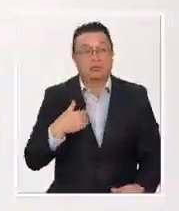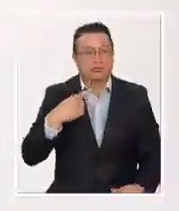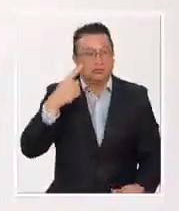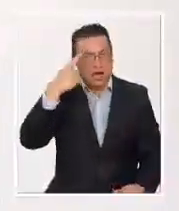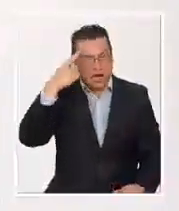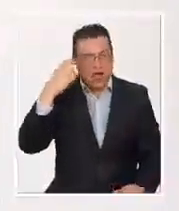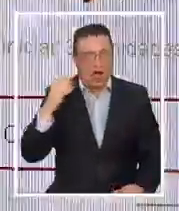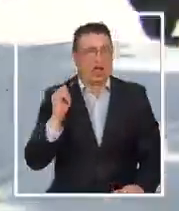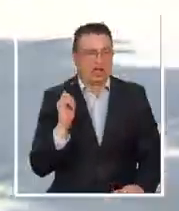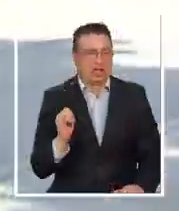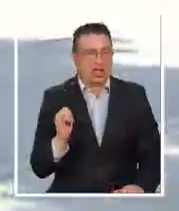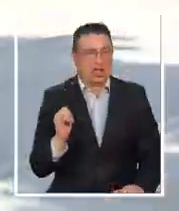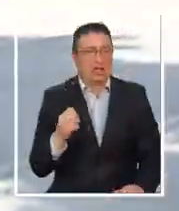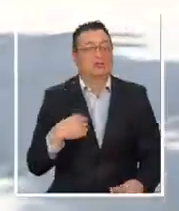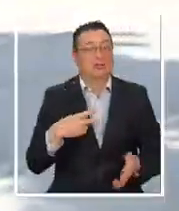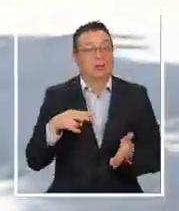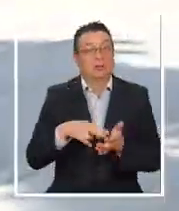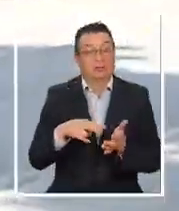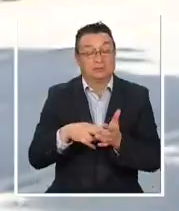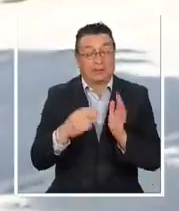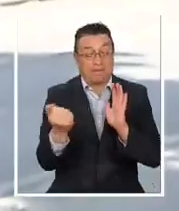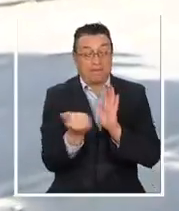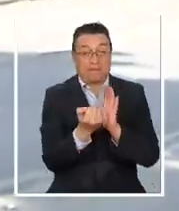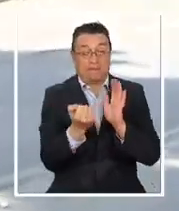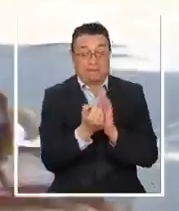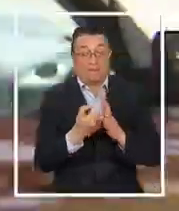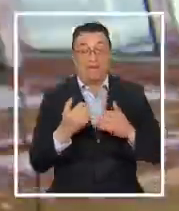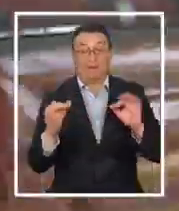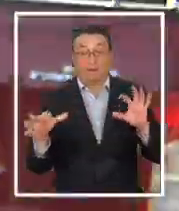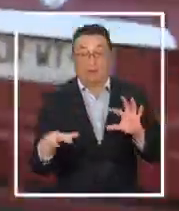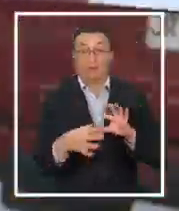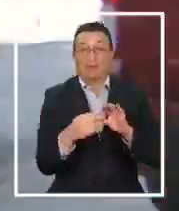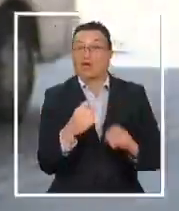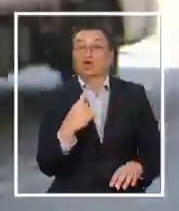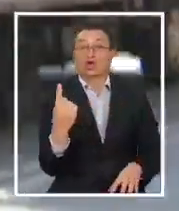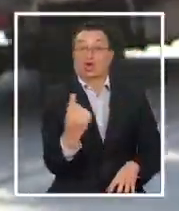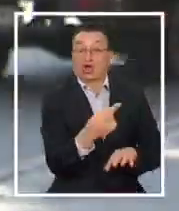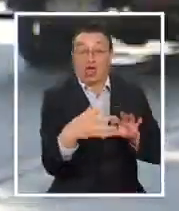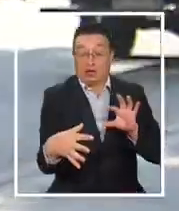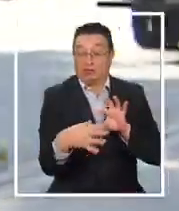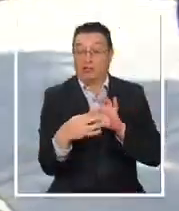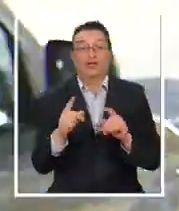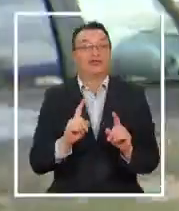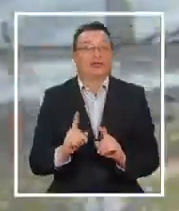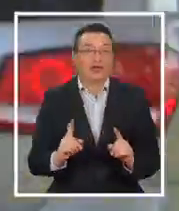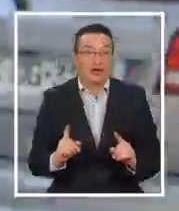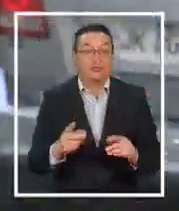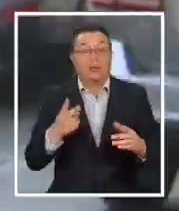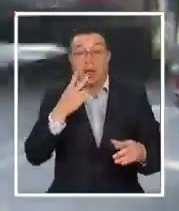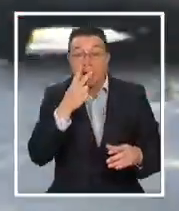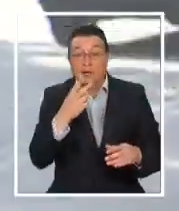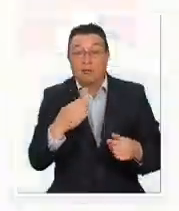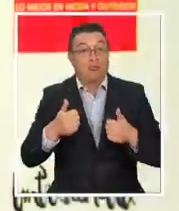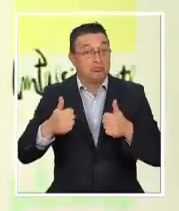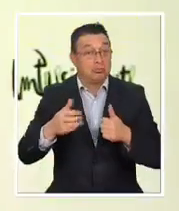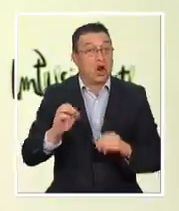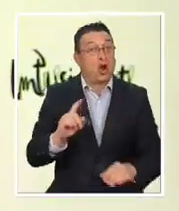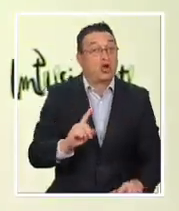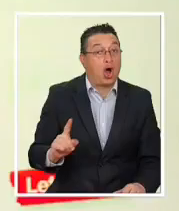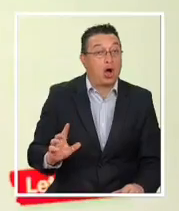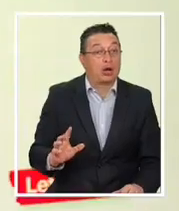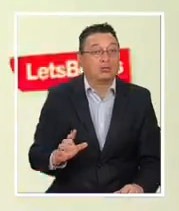igual, obviamente esperar qué marcas están asociadas, porque la verdad no todas están asociadas, y a ver si me conviene o no.